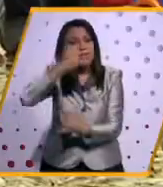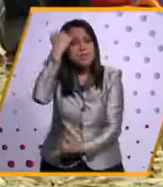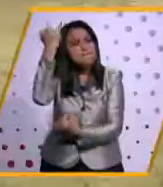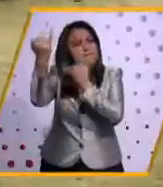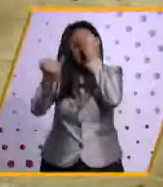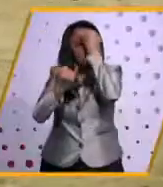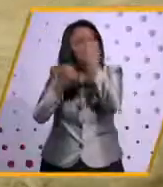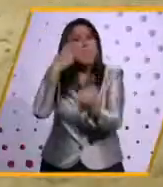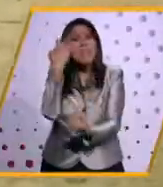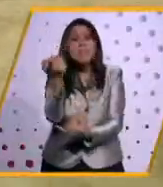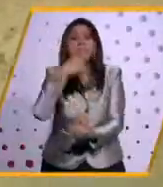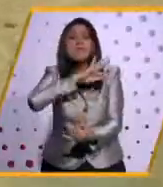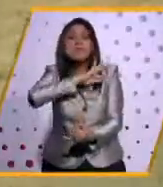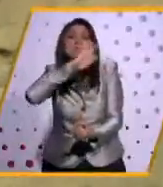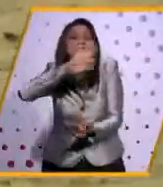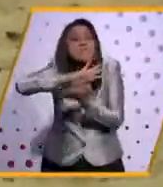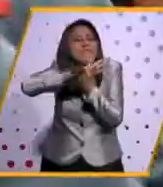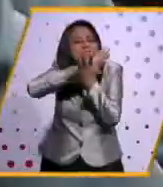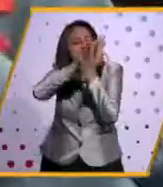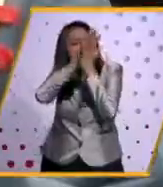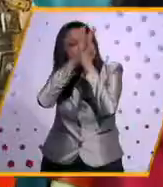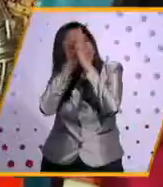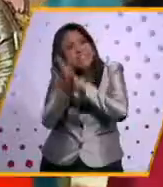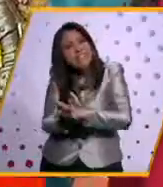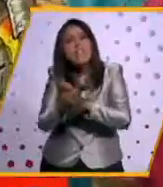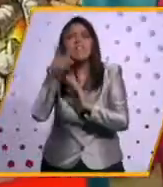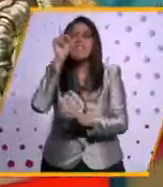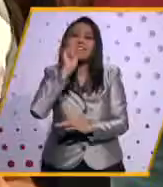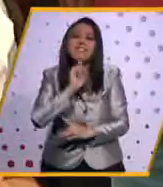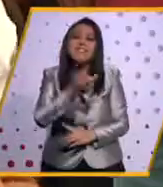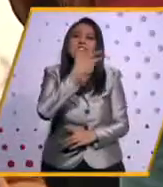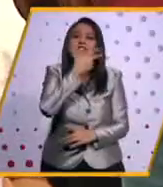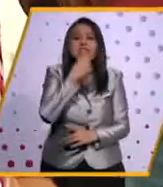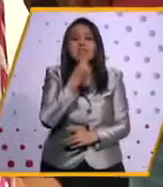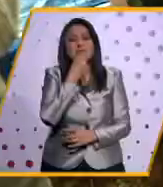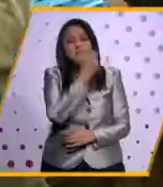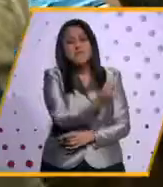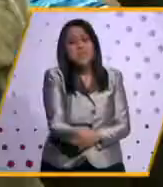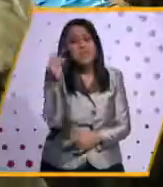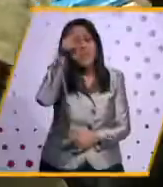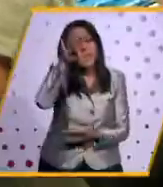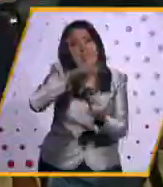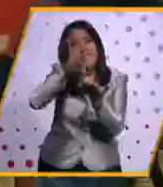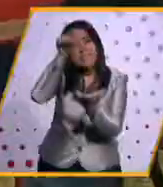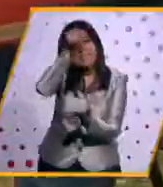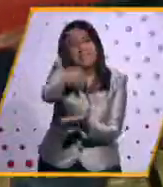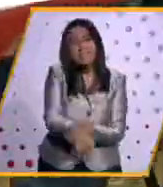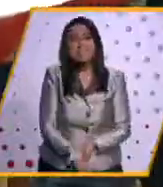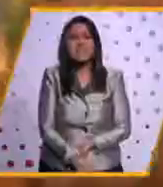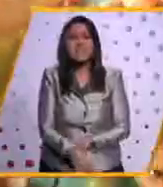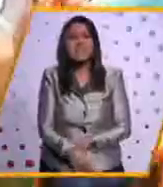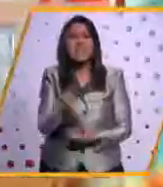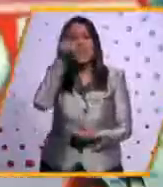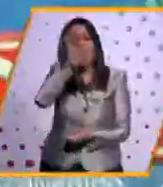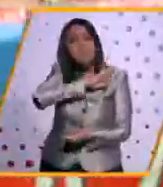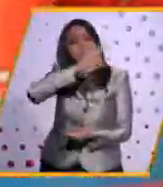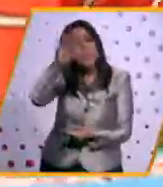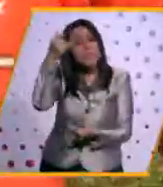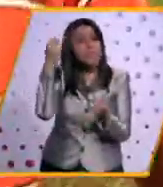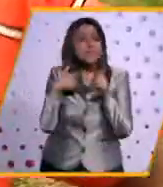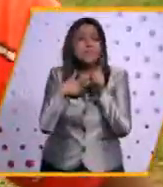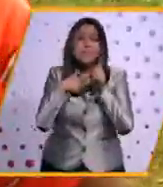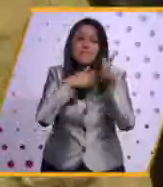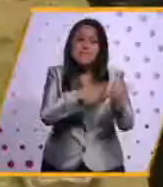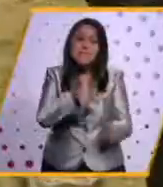Lograr esa transformación en cada uno de estos niños y niñas de Songolica fue posible gracias a usted. Y es usted quien puede lograr que esa